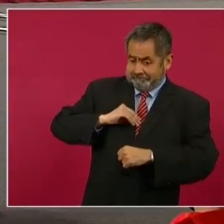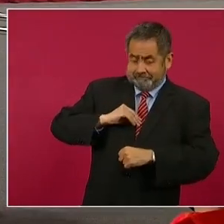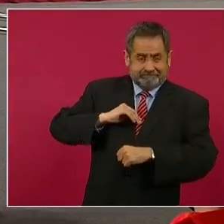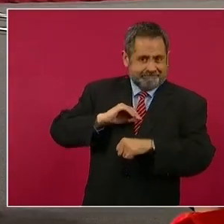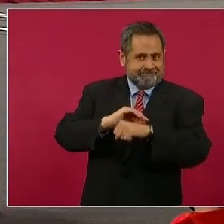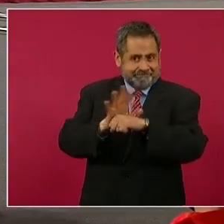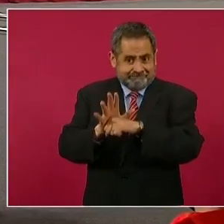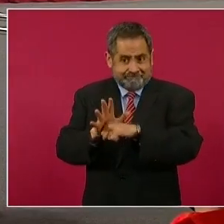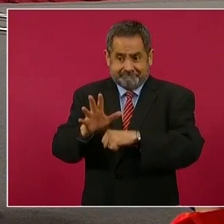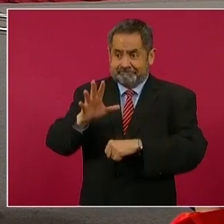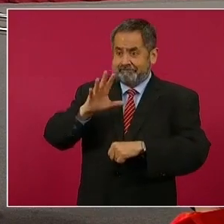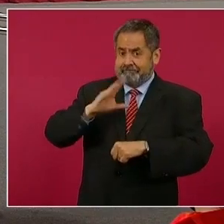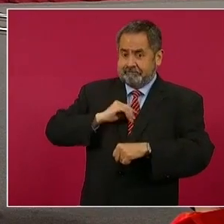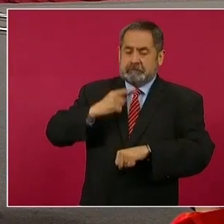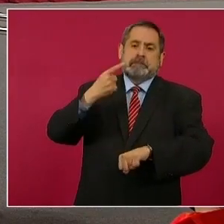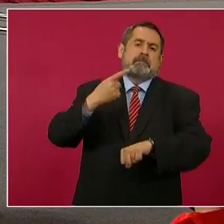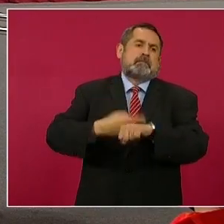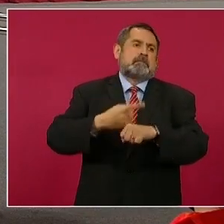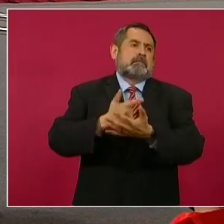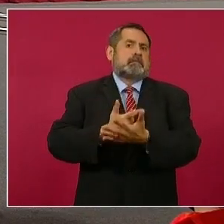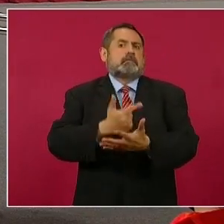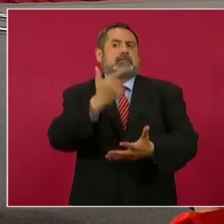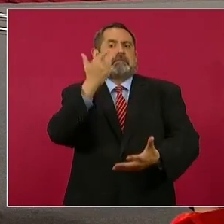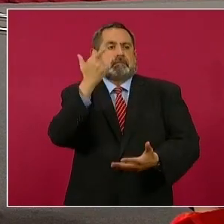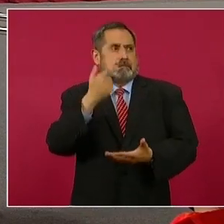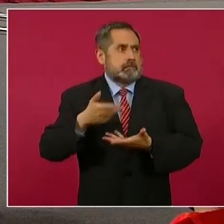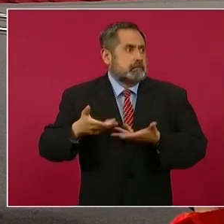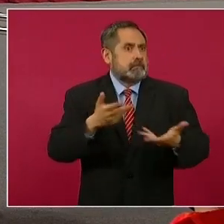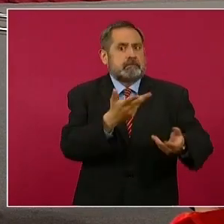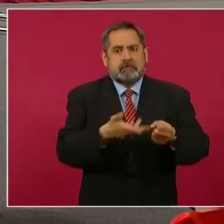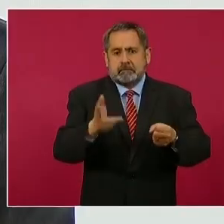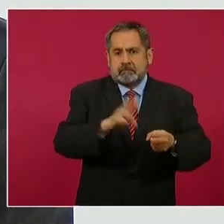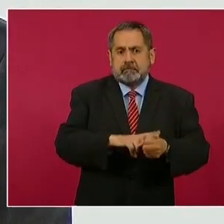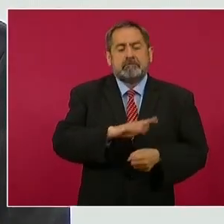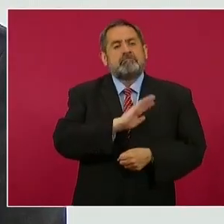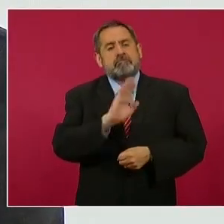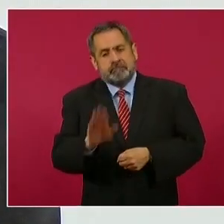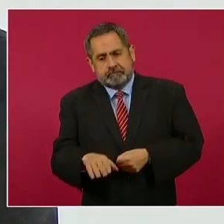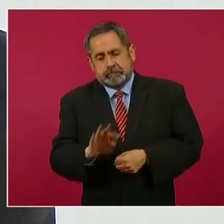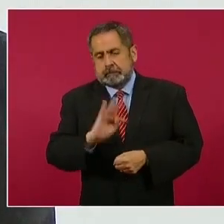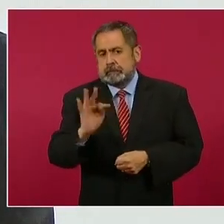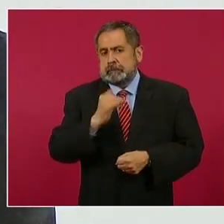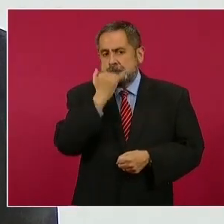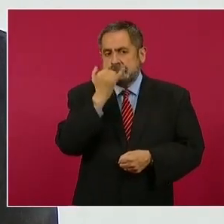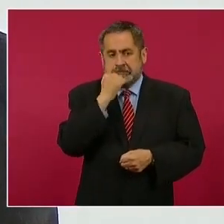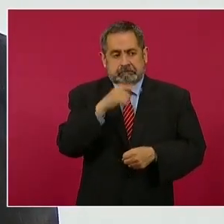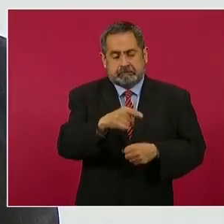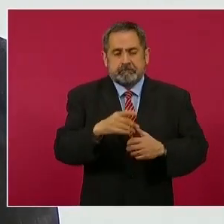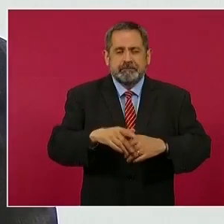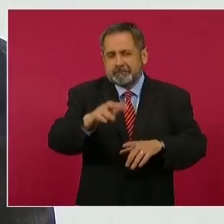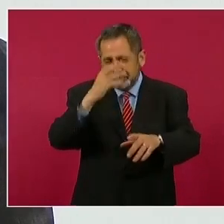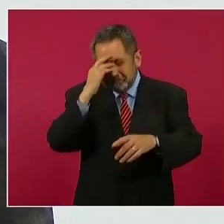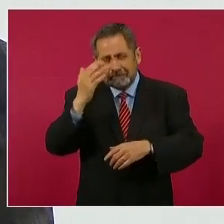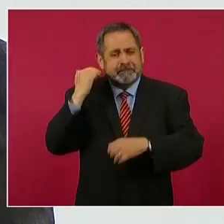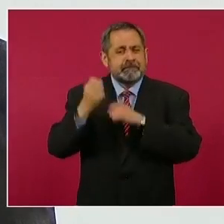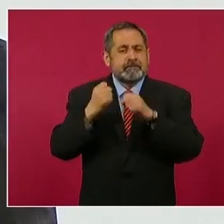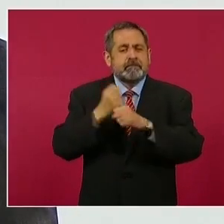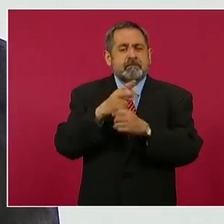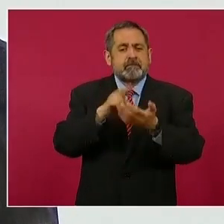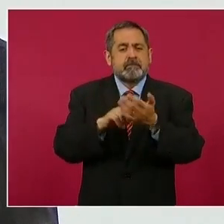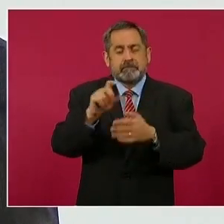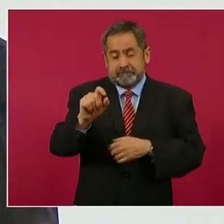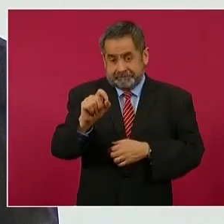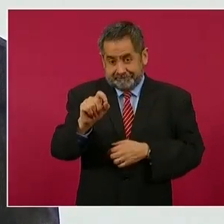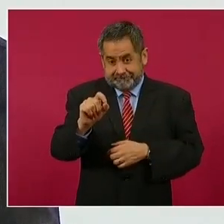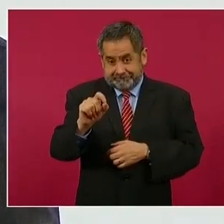de terminar hospitalizados y de morir. Para que se den una idea, en 2020 hubo cerca de